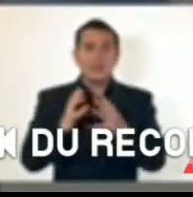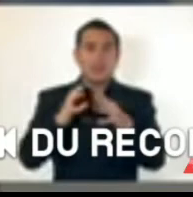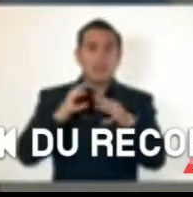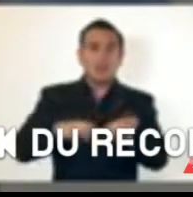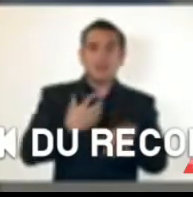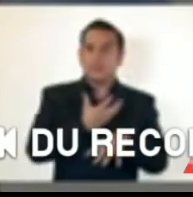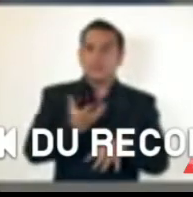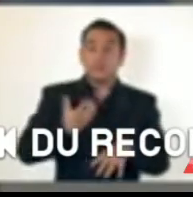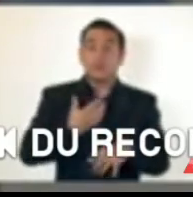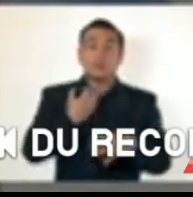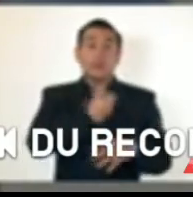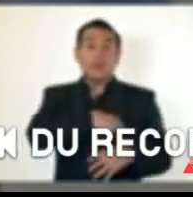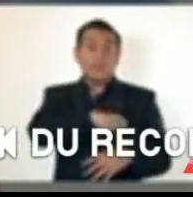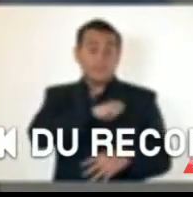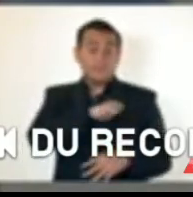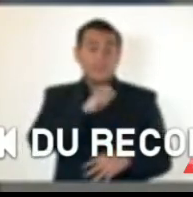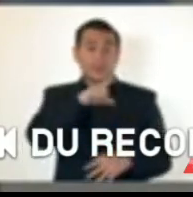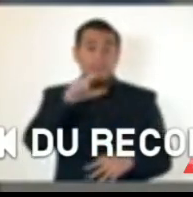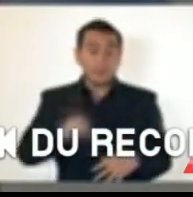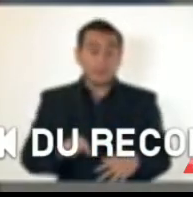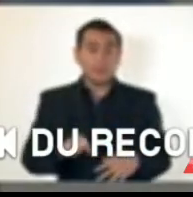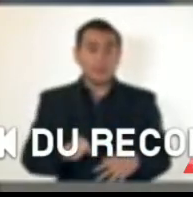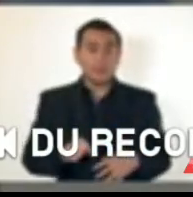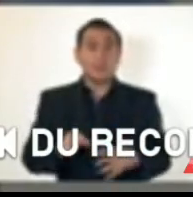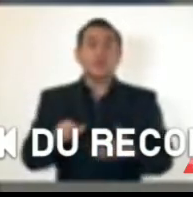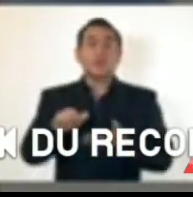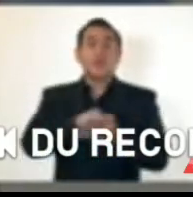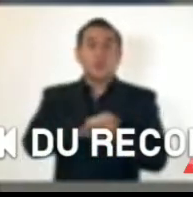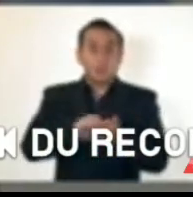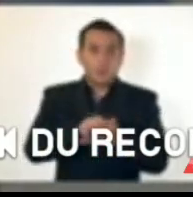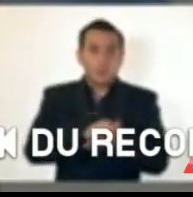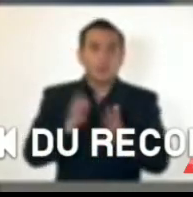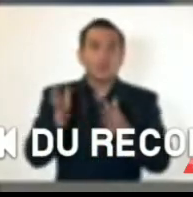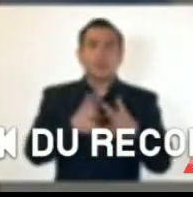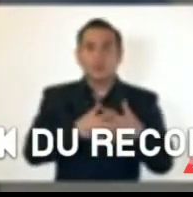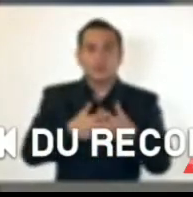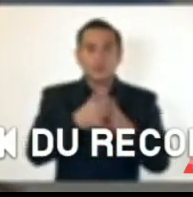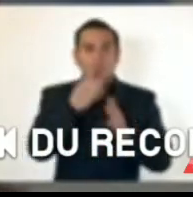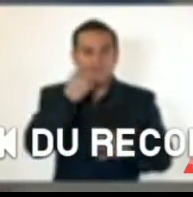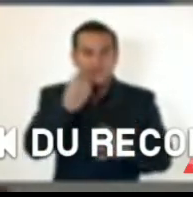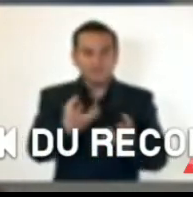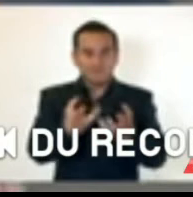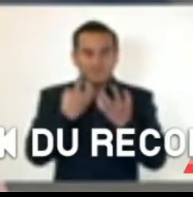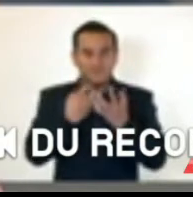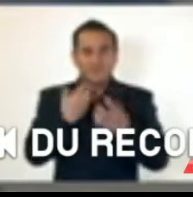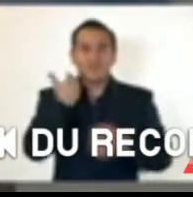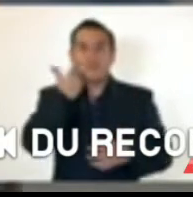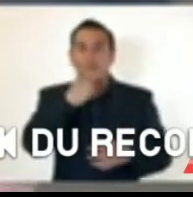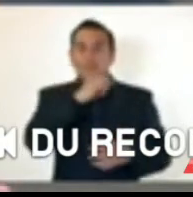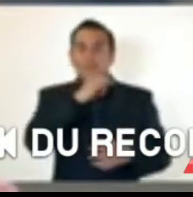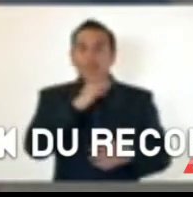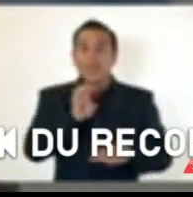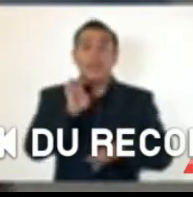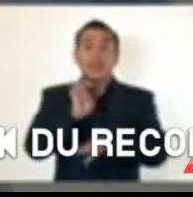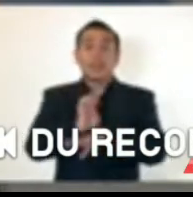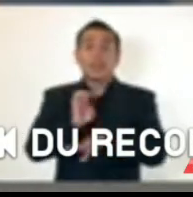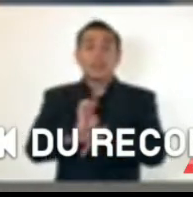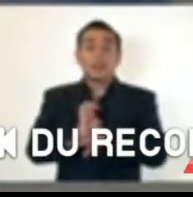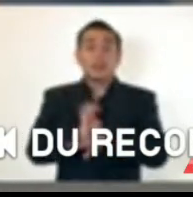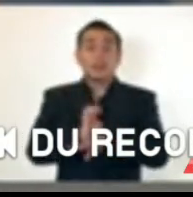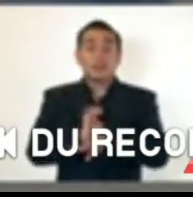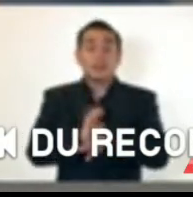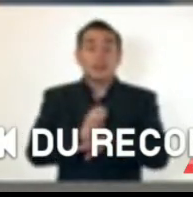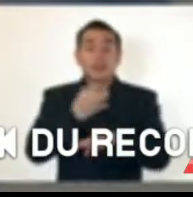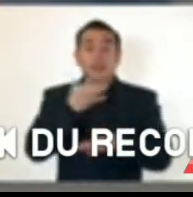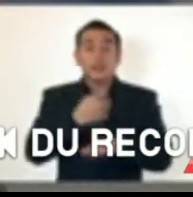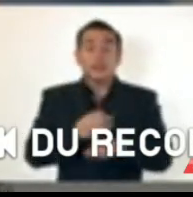mundo, como lo ha probado España, como lo ha probado Italia, como lo ha probado Nueva York, como lo ha probado el resto de Estados Unidos. No pongo de ejemplo a Ecuador, porque no es tal vez un ejemplo en el